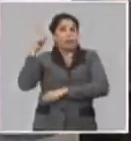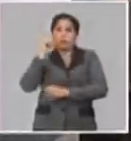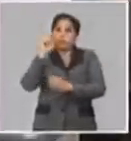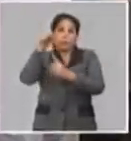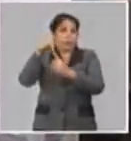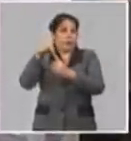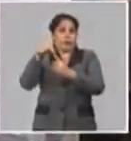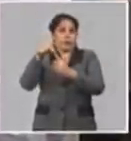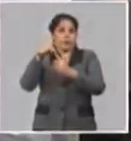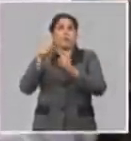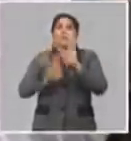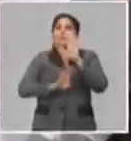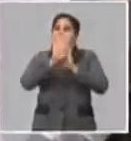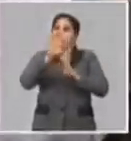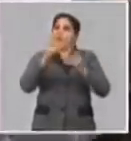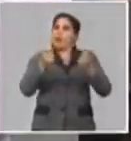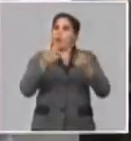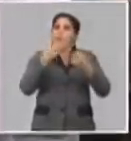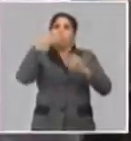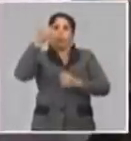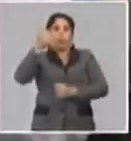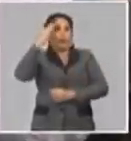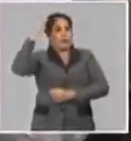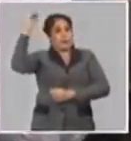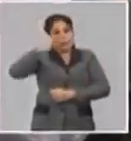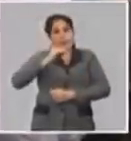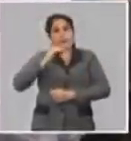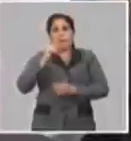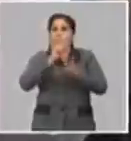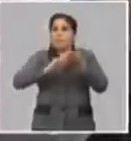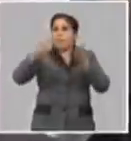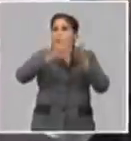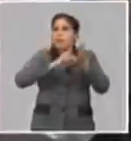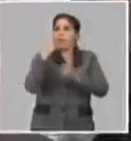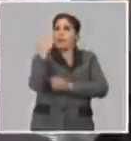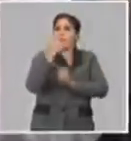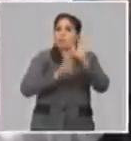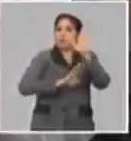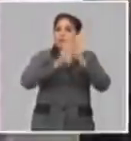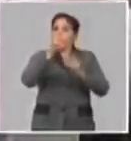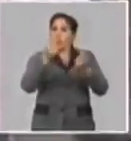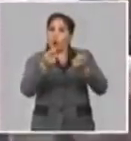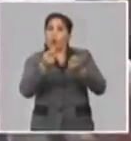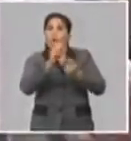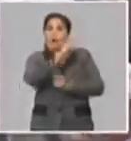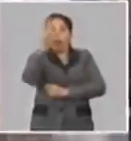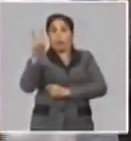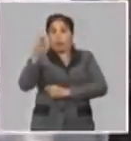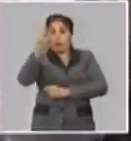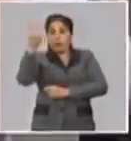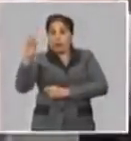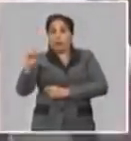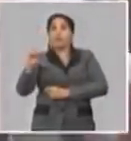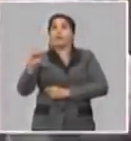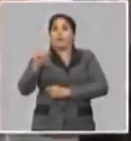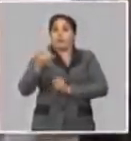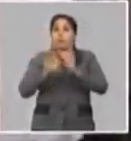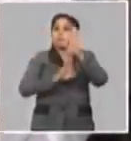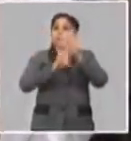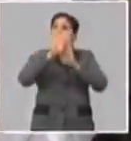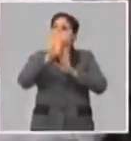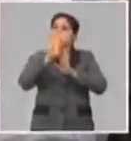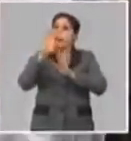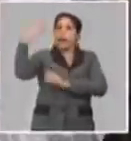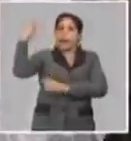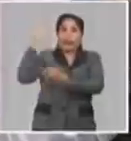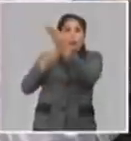de nuestro desarrollo económico y que está concebido así en el Plan Nacional de Desarrollo Económico y Social al 2030. O sea, un crecimiento de la inversión